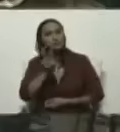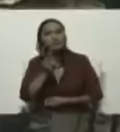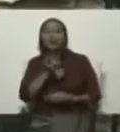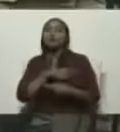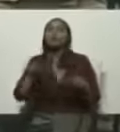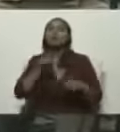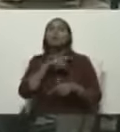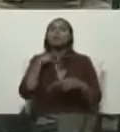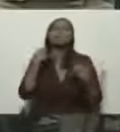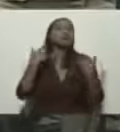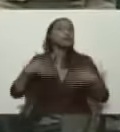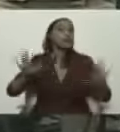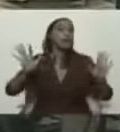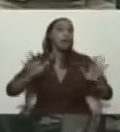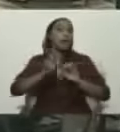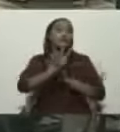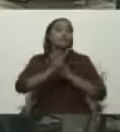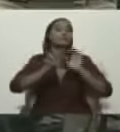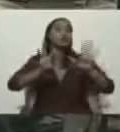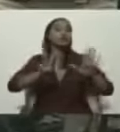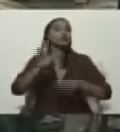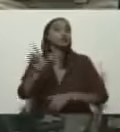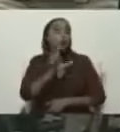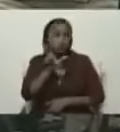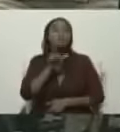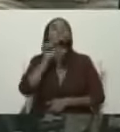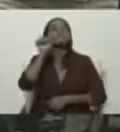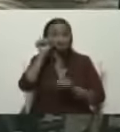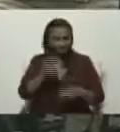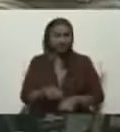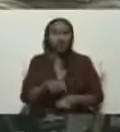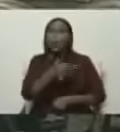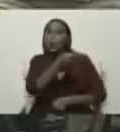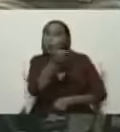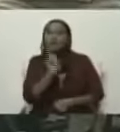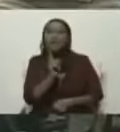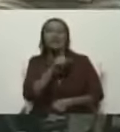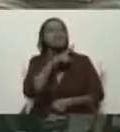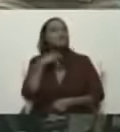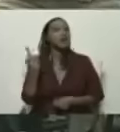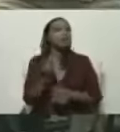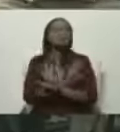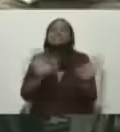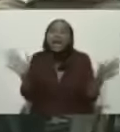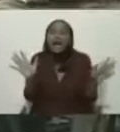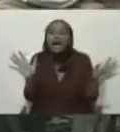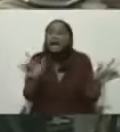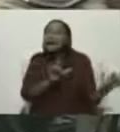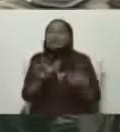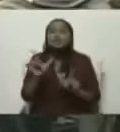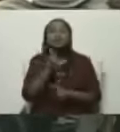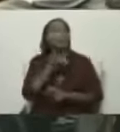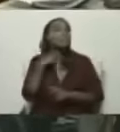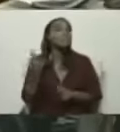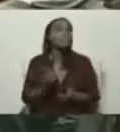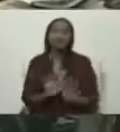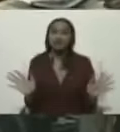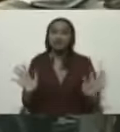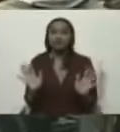julio. Díganselo, porque eso es lo que va a pasar. Que van a perder, que ya perdieron.